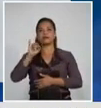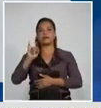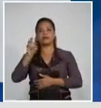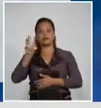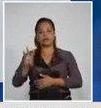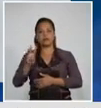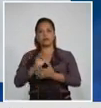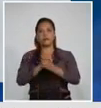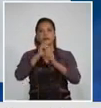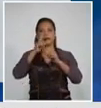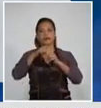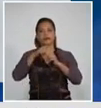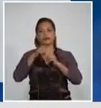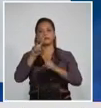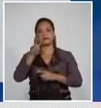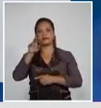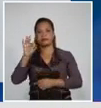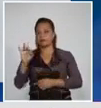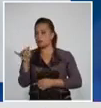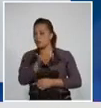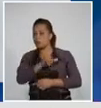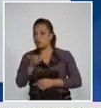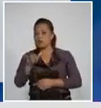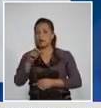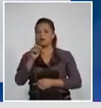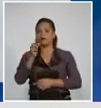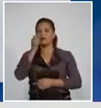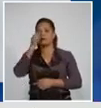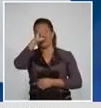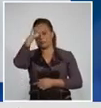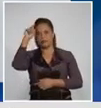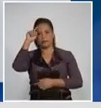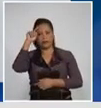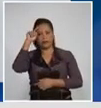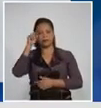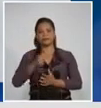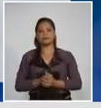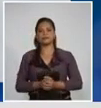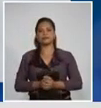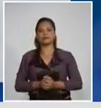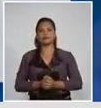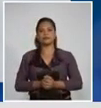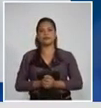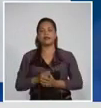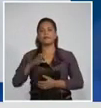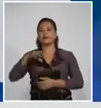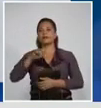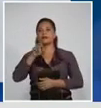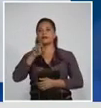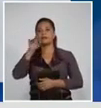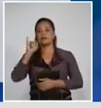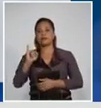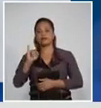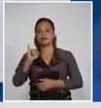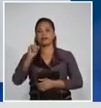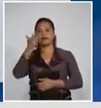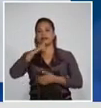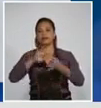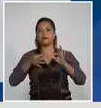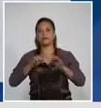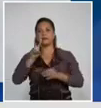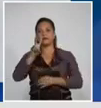Matanzas, 28, igual que Santi Espíritu, Pinar del Río, 26, Artemisa, 24, Cienfuegos,